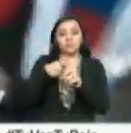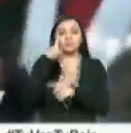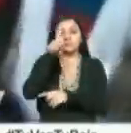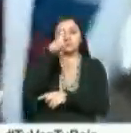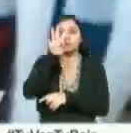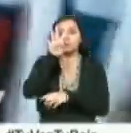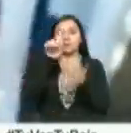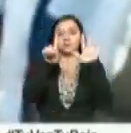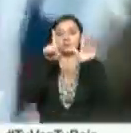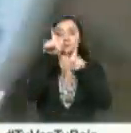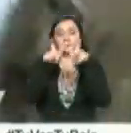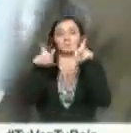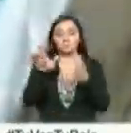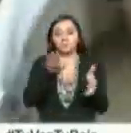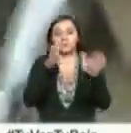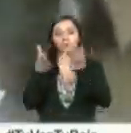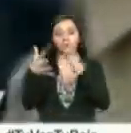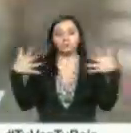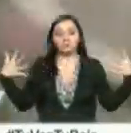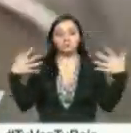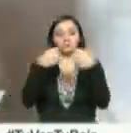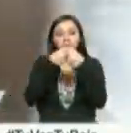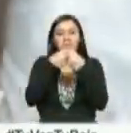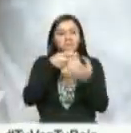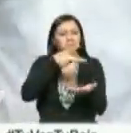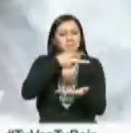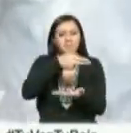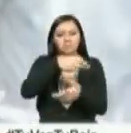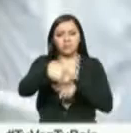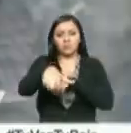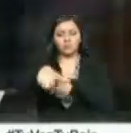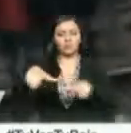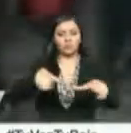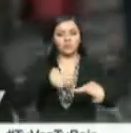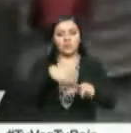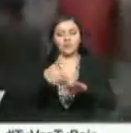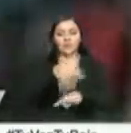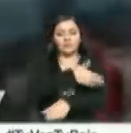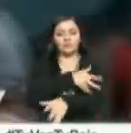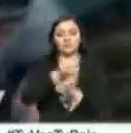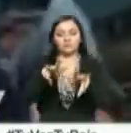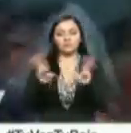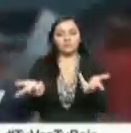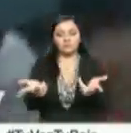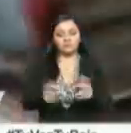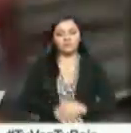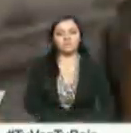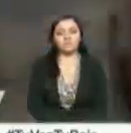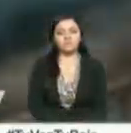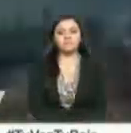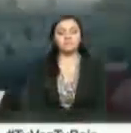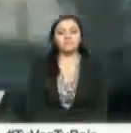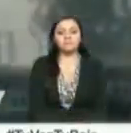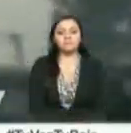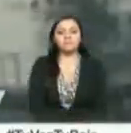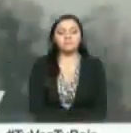personas murieron en un accidente ferroviario en el mismo distrito donde tuvo lugar el descarrilamiento del miércoles.